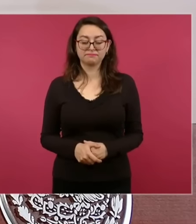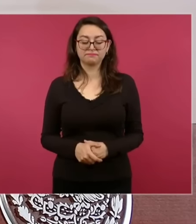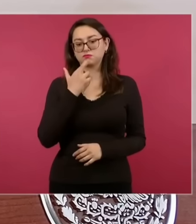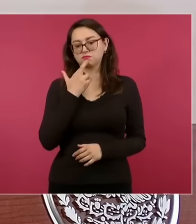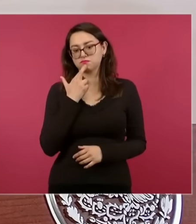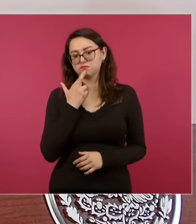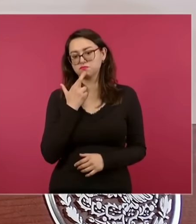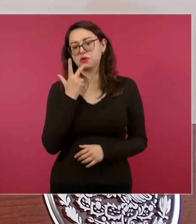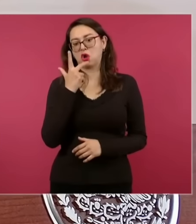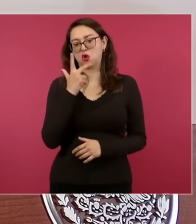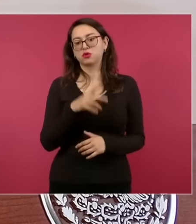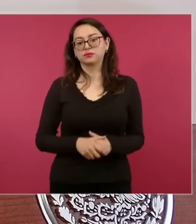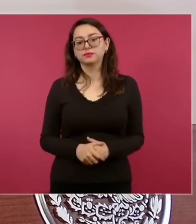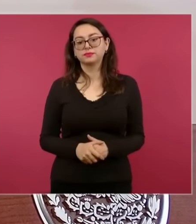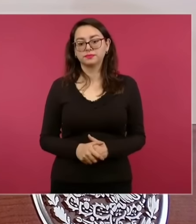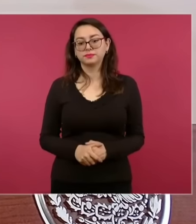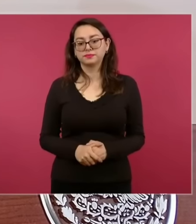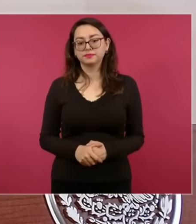la